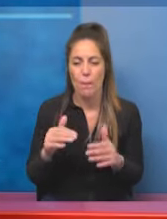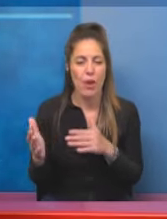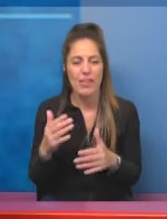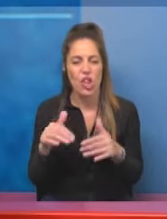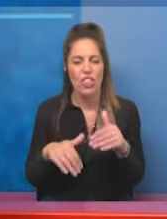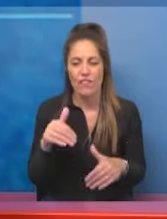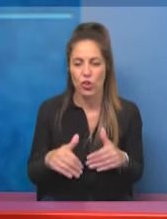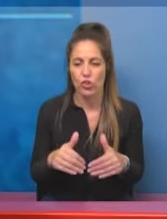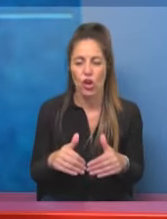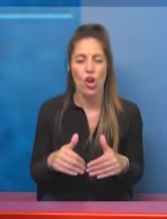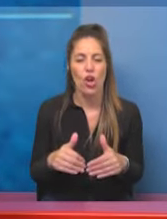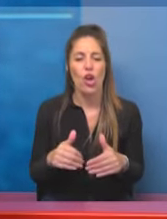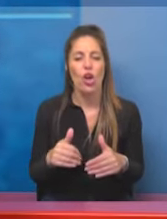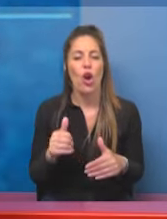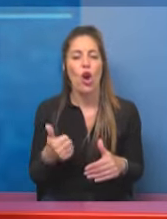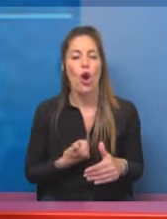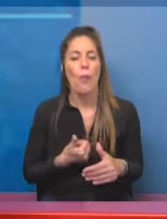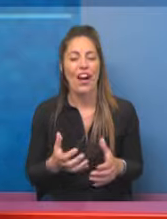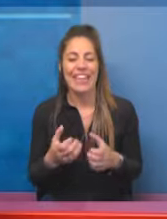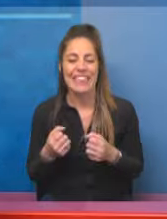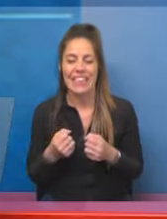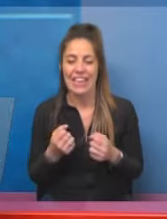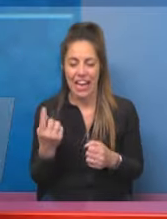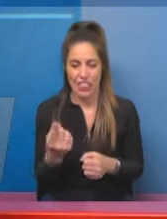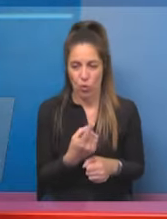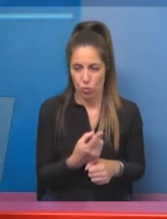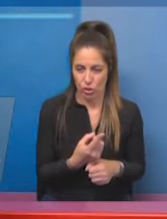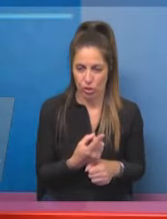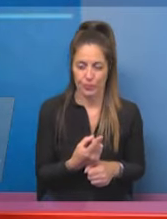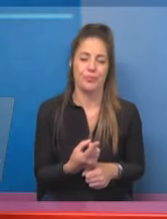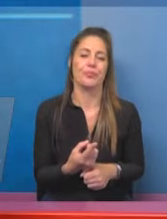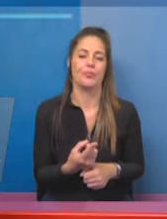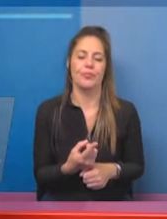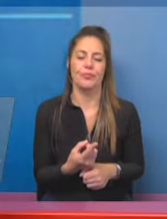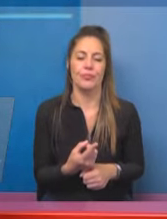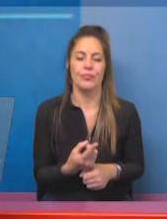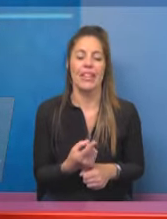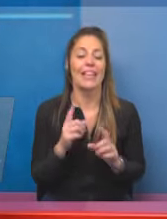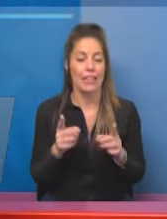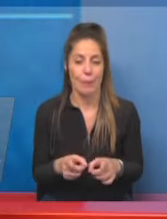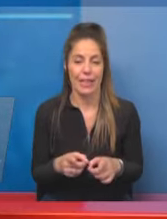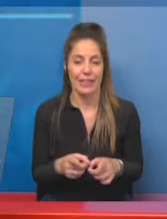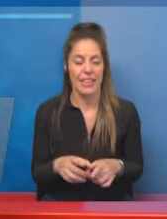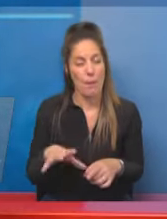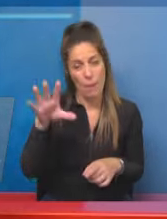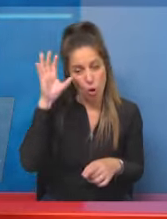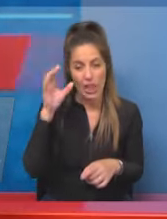cómo cómo retiene cada uno y este y también de memoria los